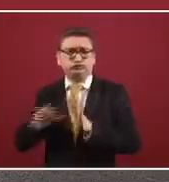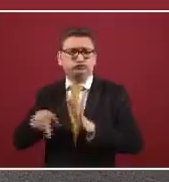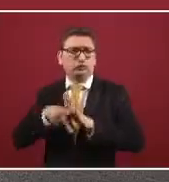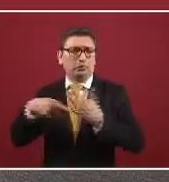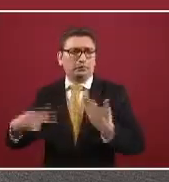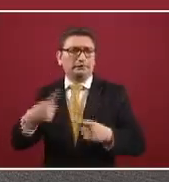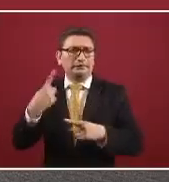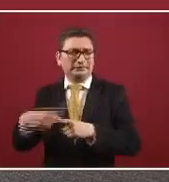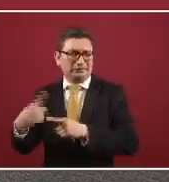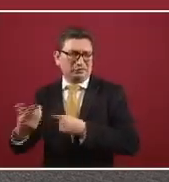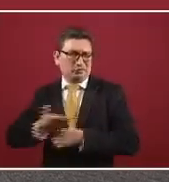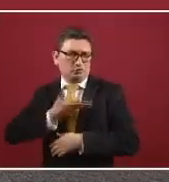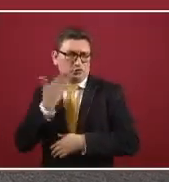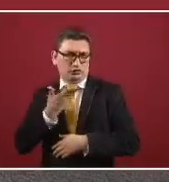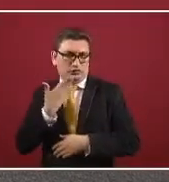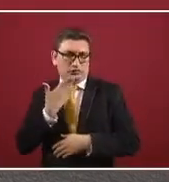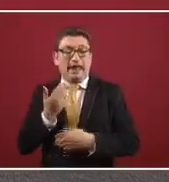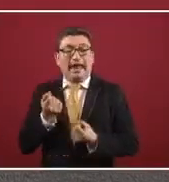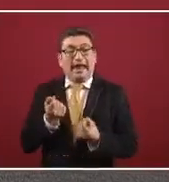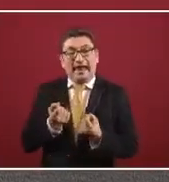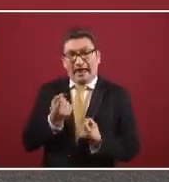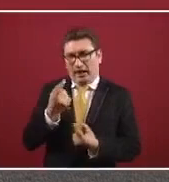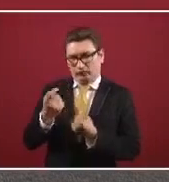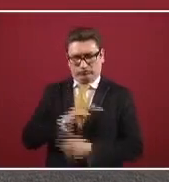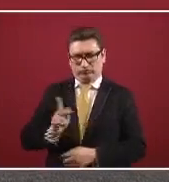en algunos casos, no en todos,